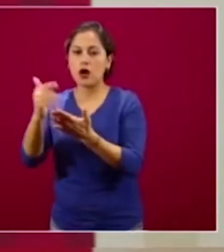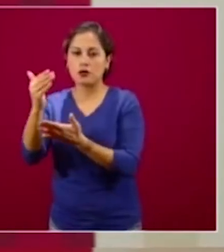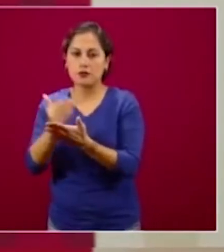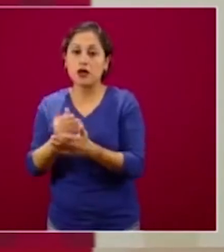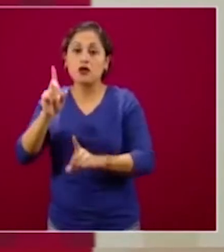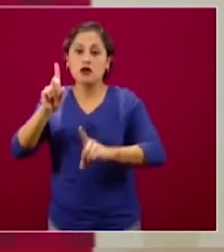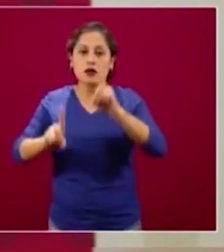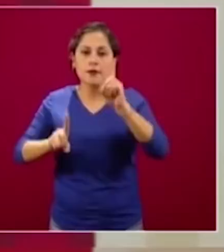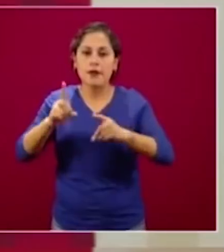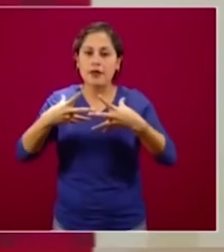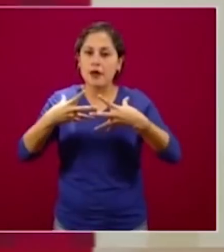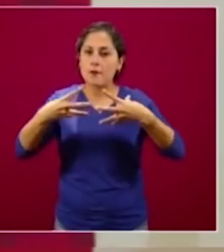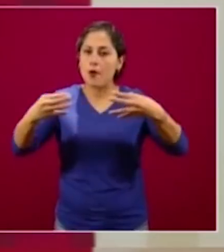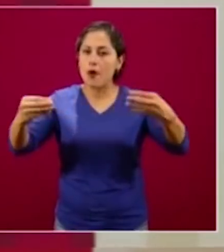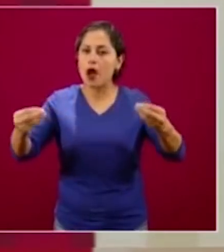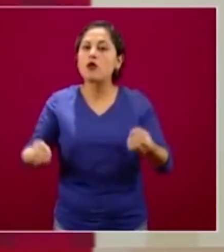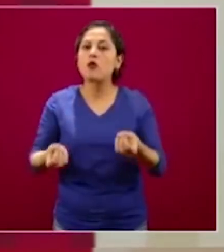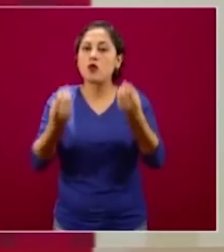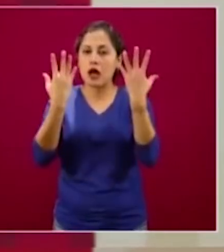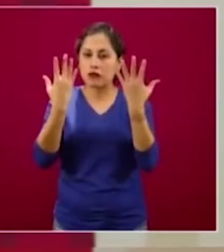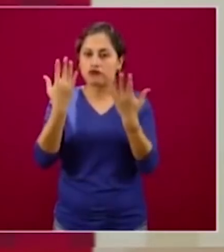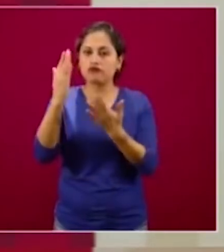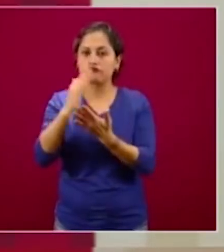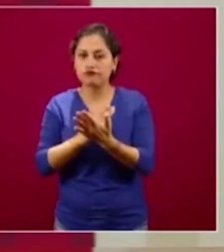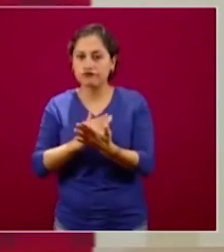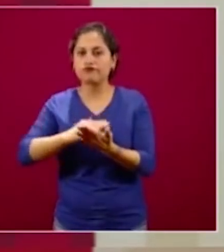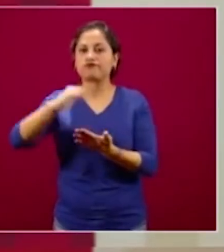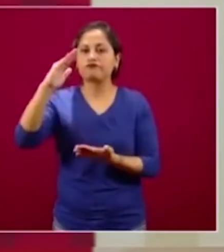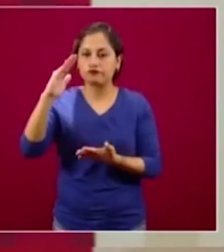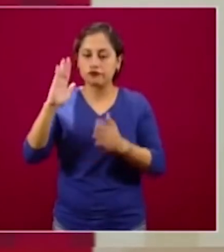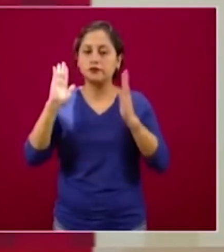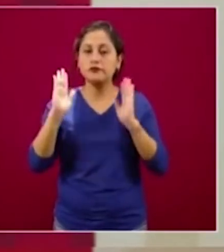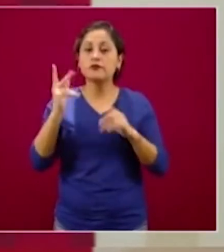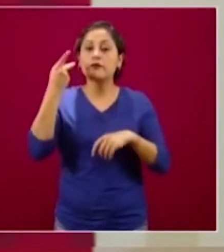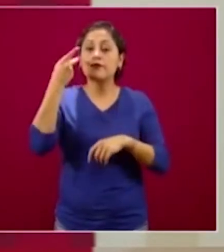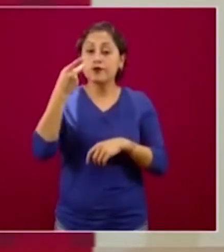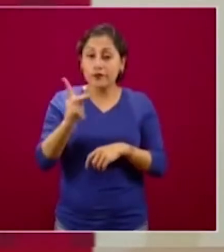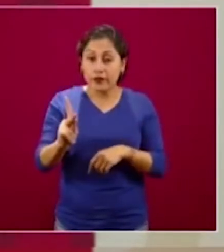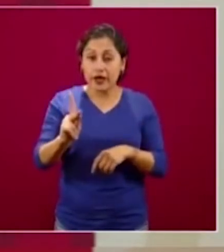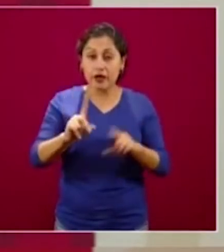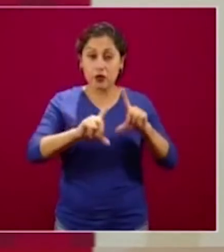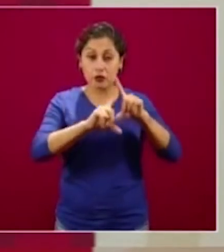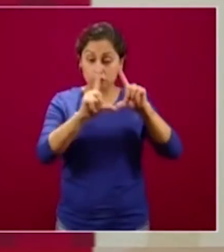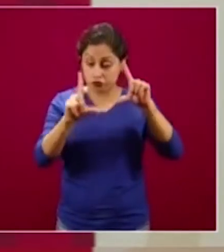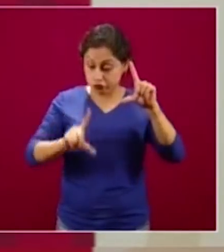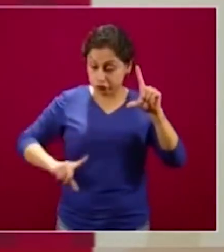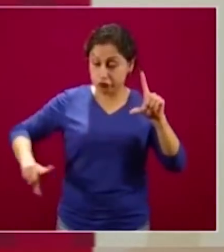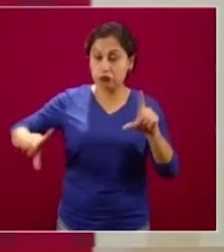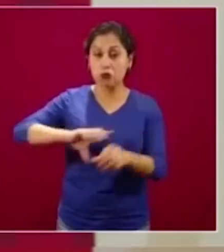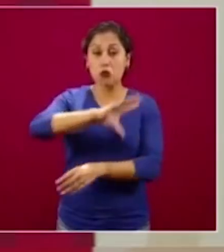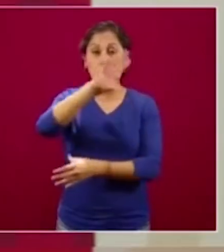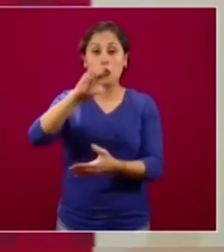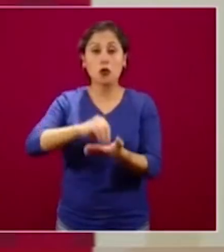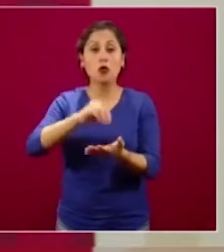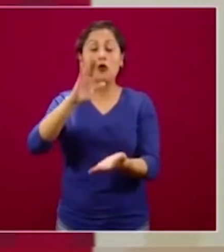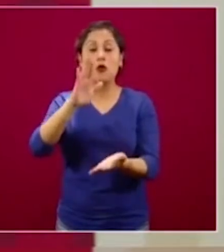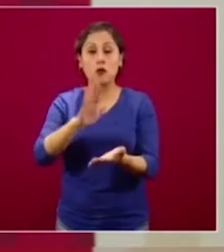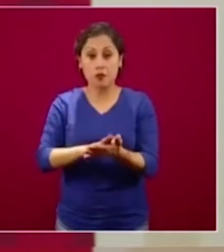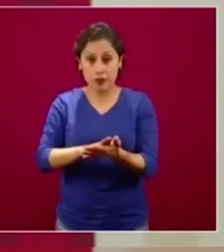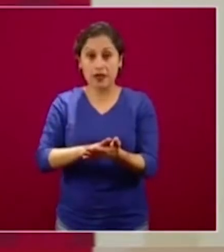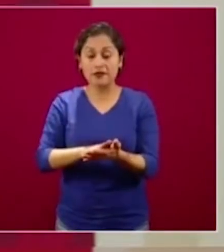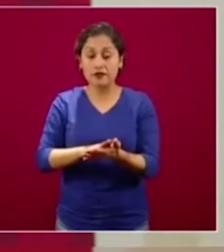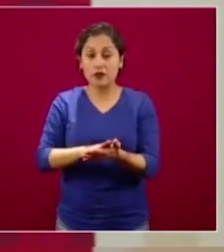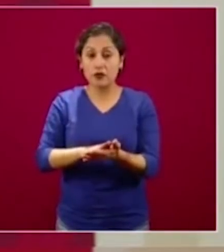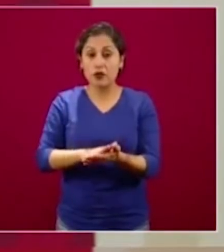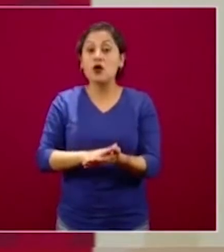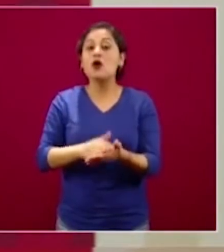epidemia. Pero en todos los casos, la actividad de sana distancia, que consiste en quedarse en casa y no